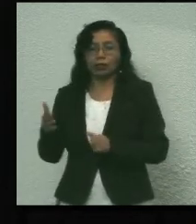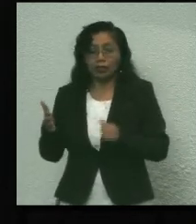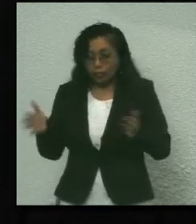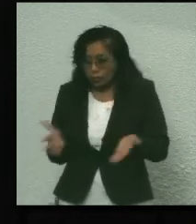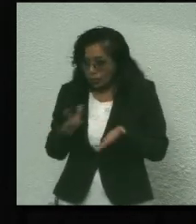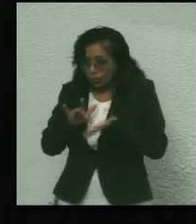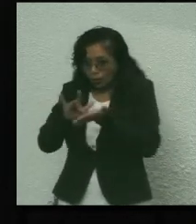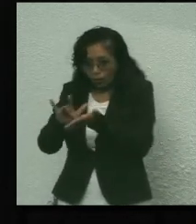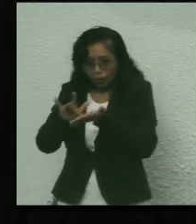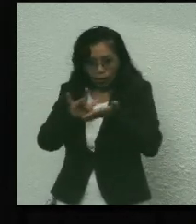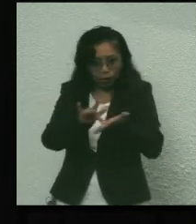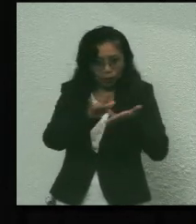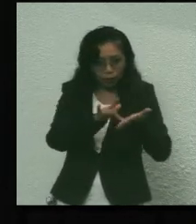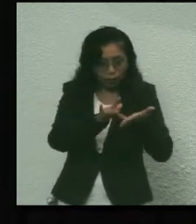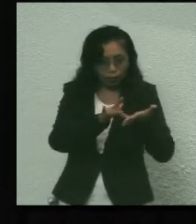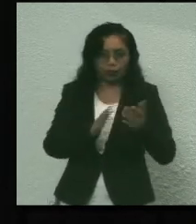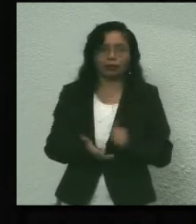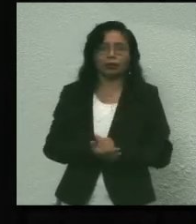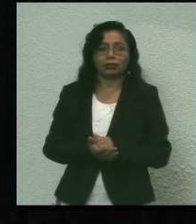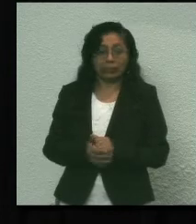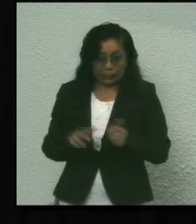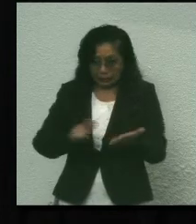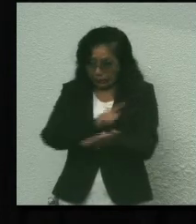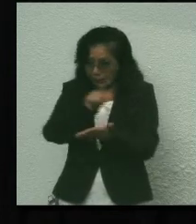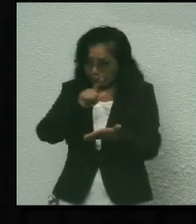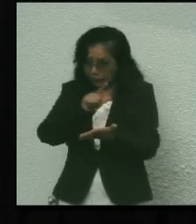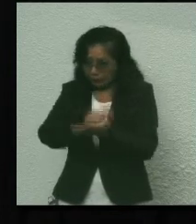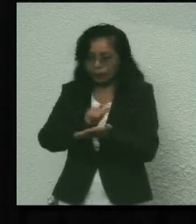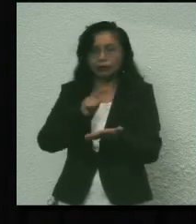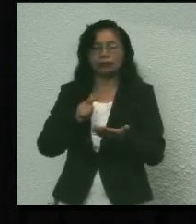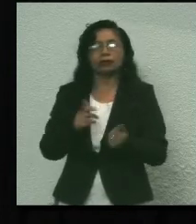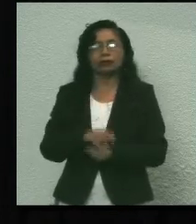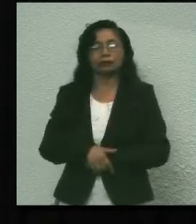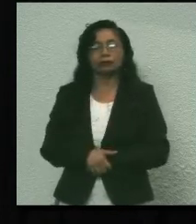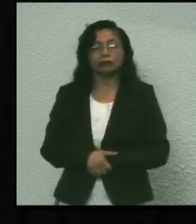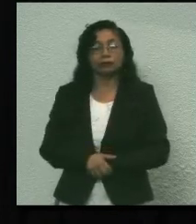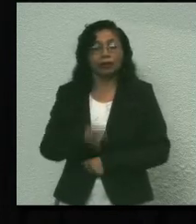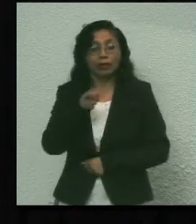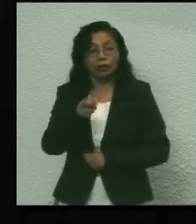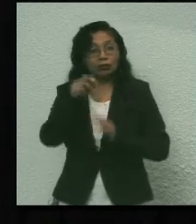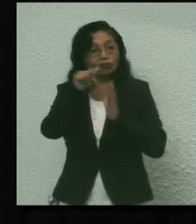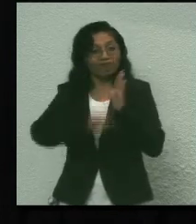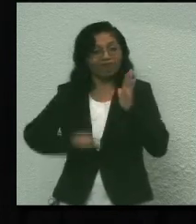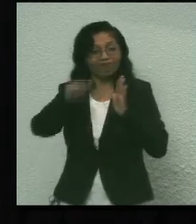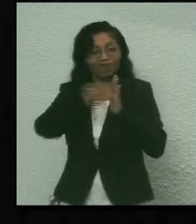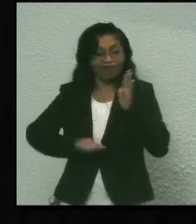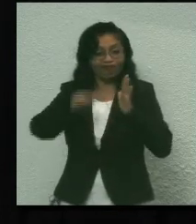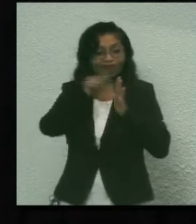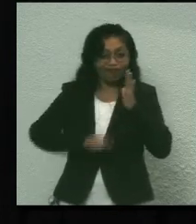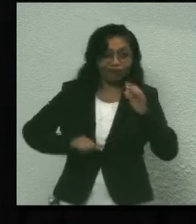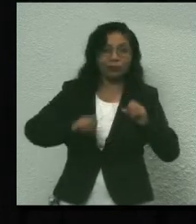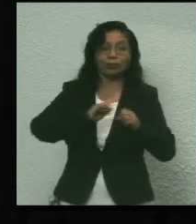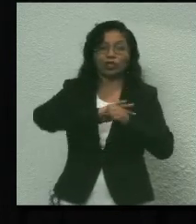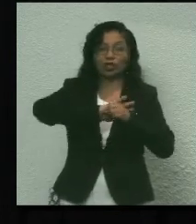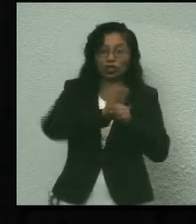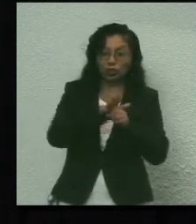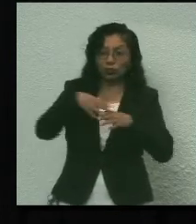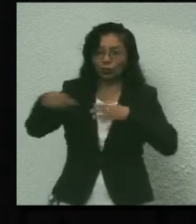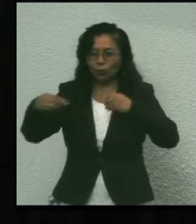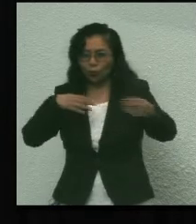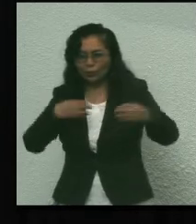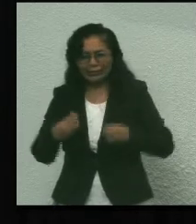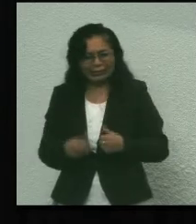de representatividad y legitimidad. En estos meses de pandemia, de